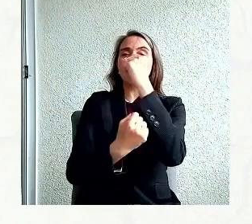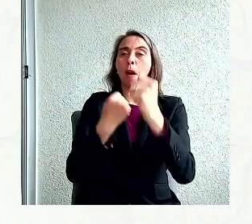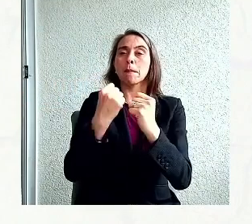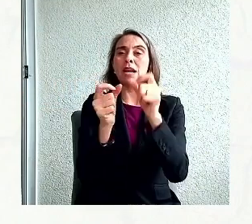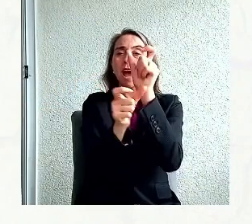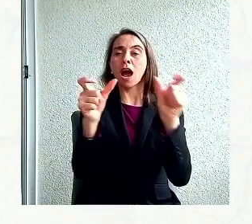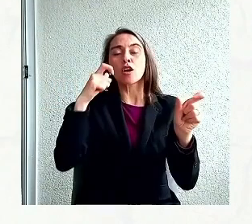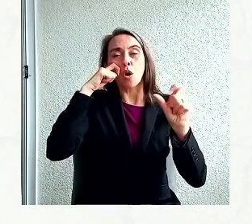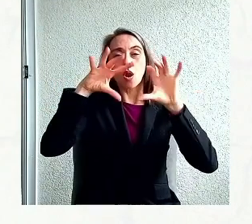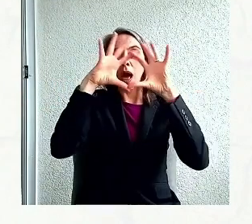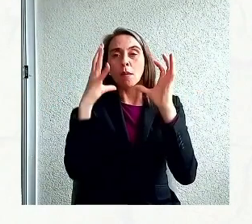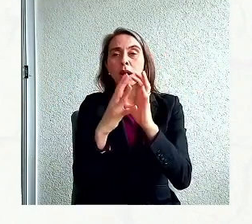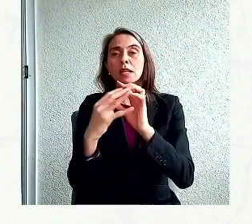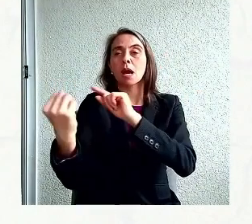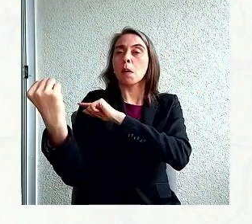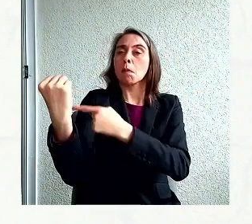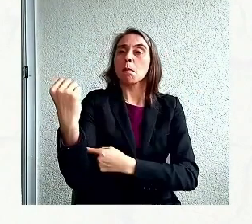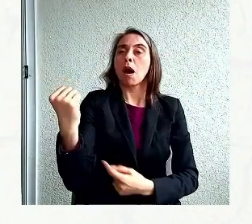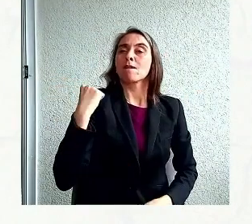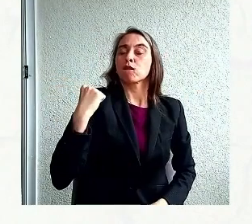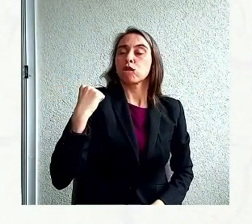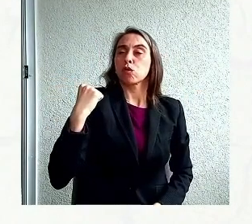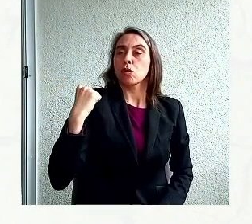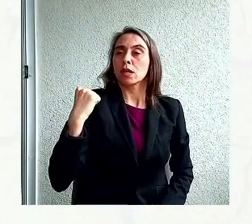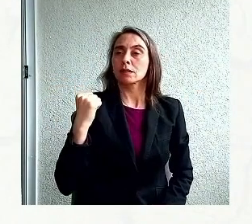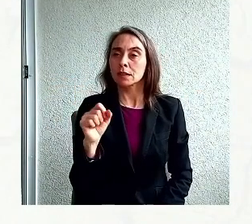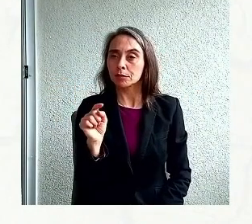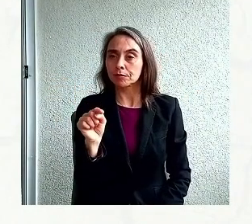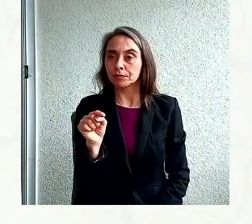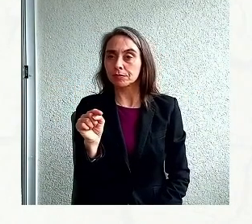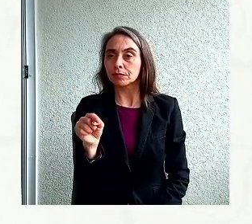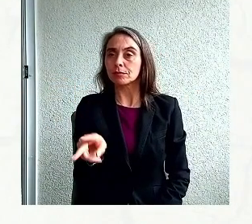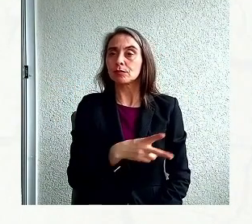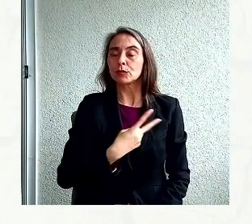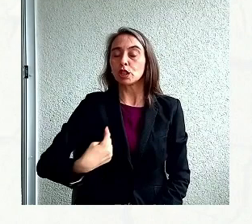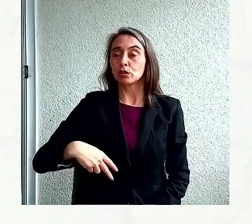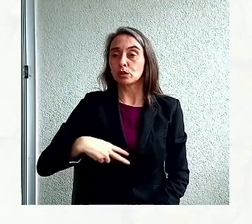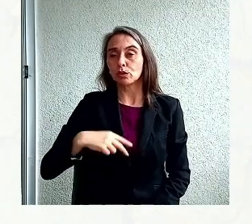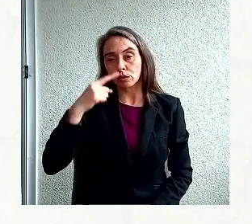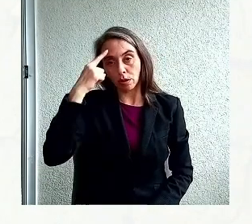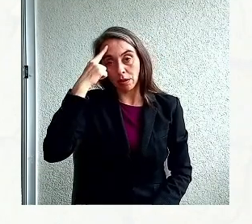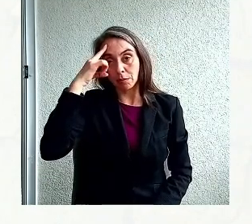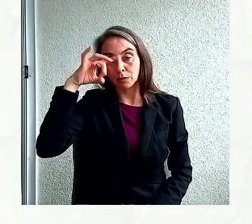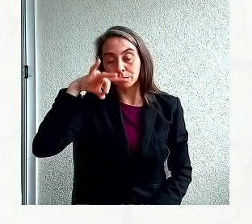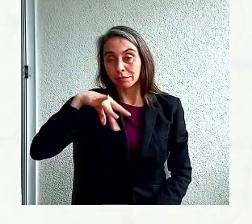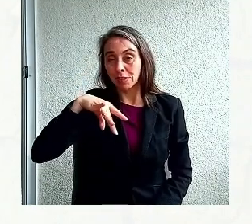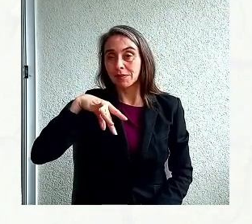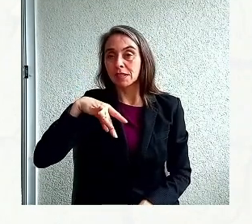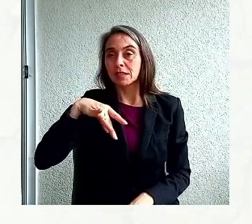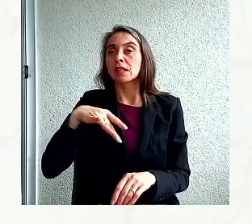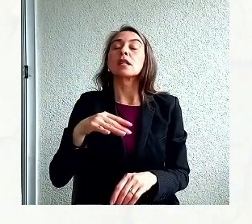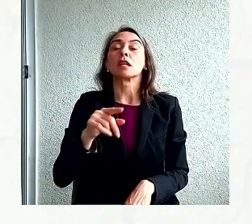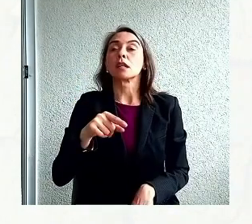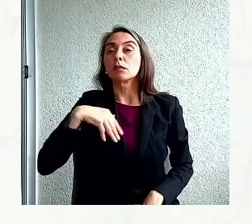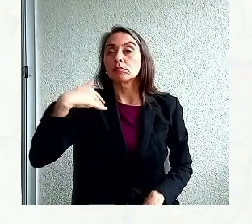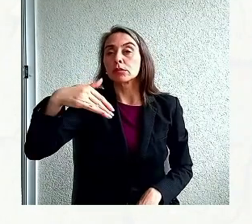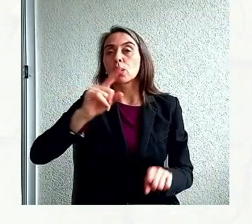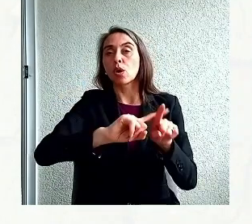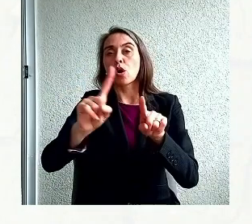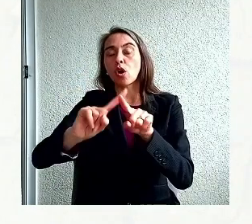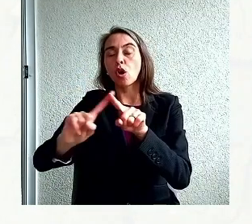que tener muy en cuenta, a pesar de que vienen otros grandes temas que para nuestro país